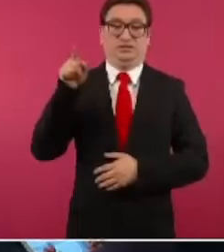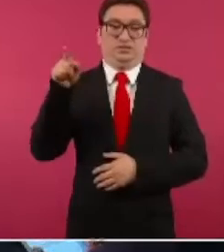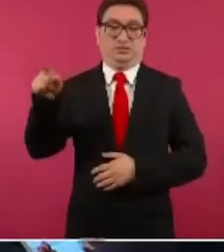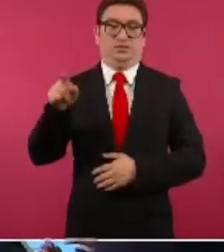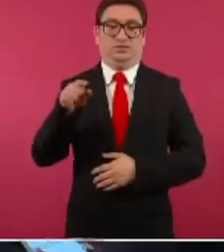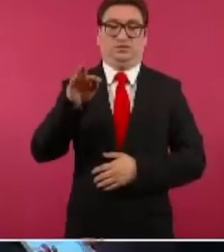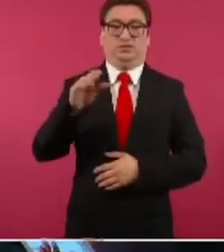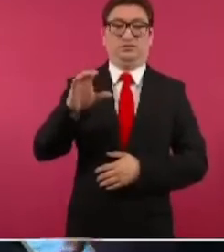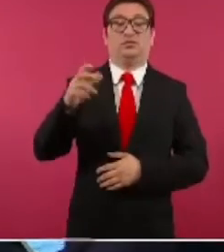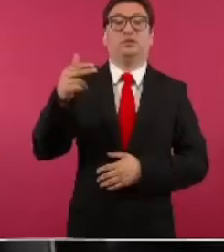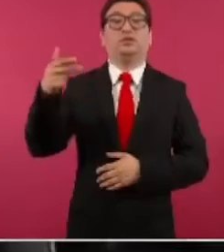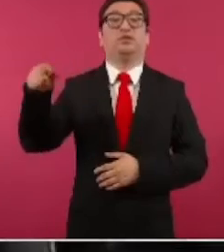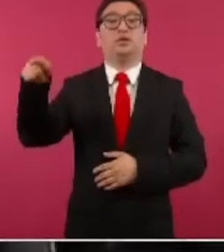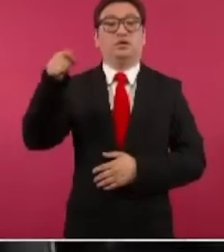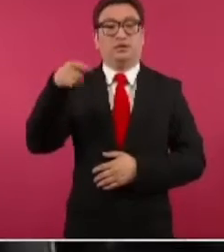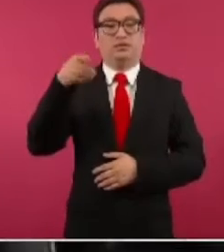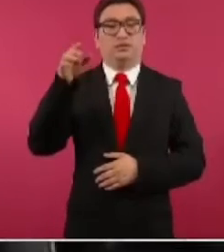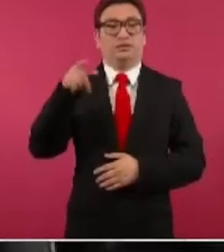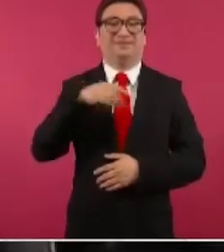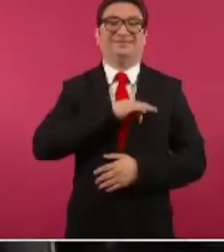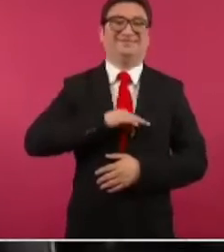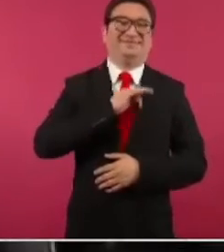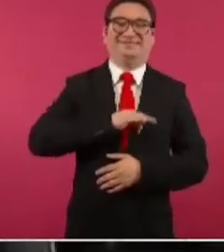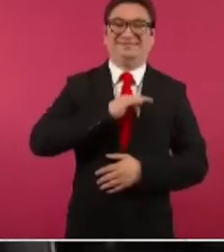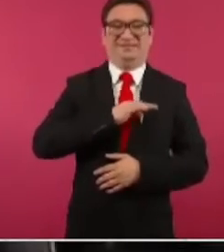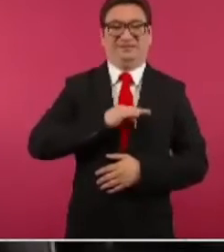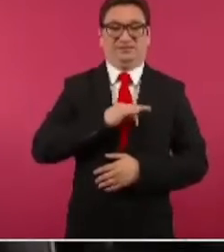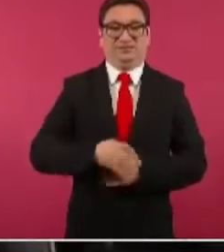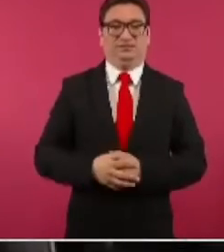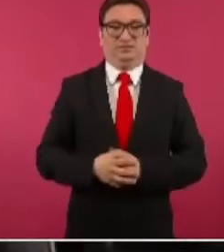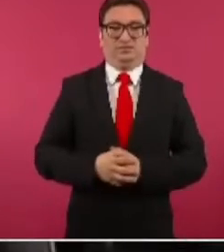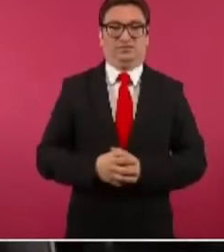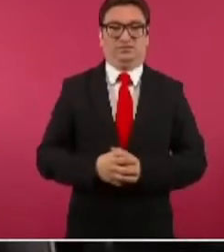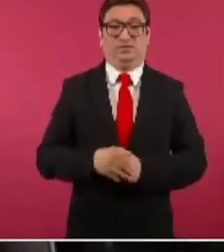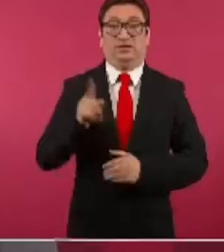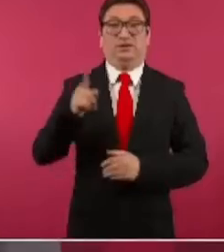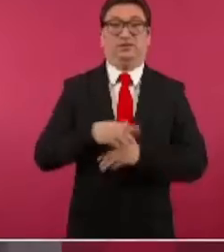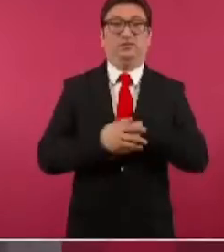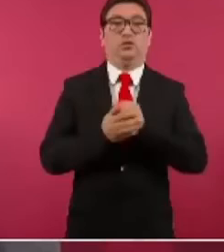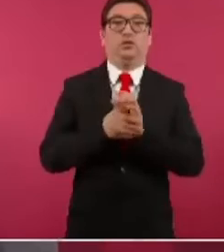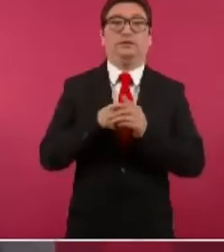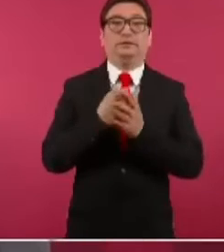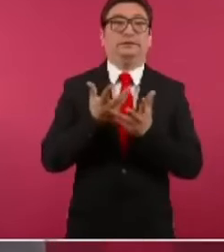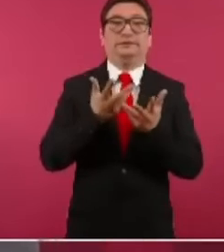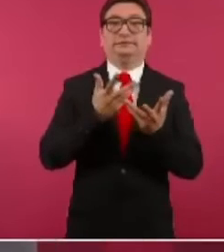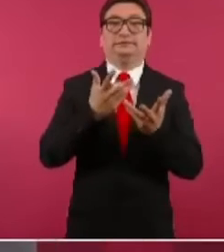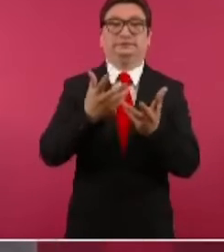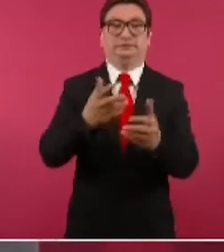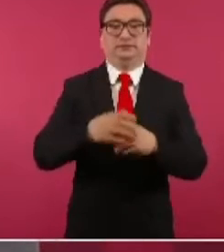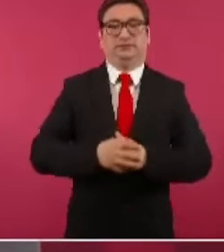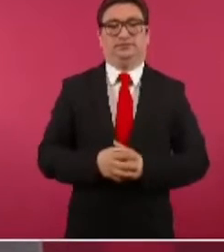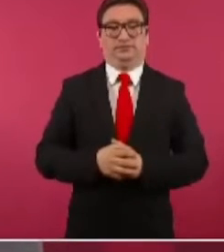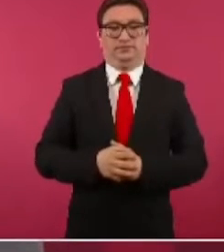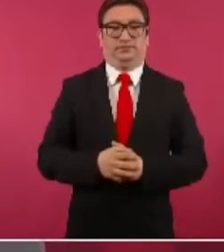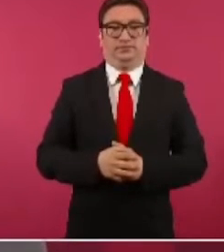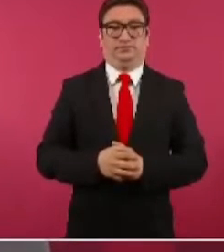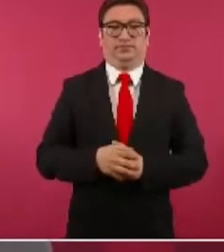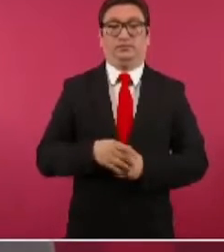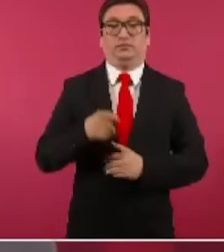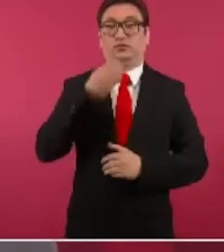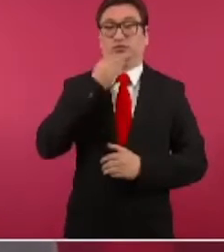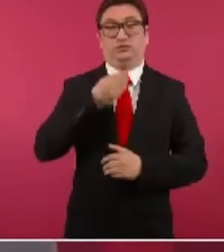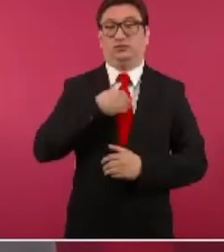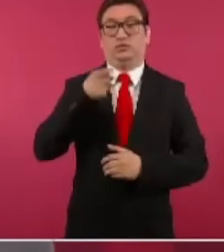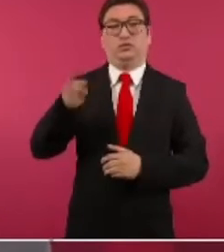Francisco Calderón, estaba feliz. Se frotaba las manos. Sí. En una segunda, pues se va a quedar con las